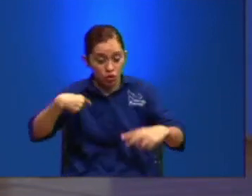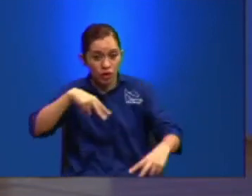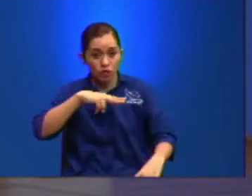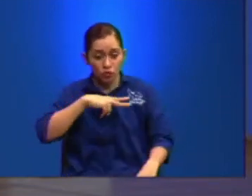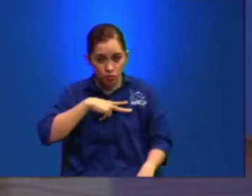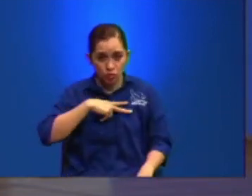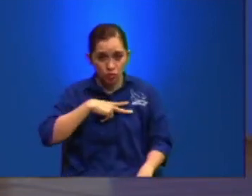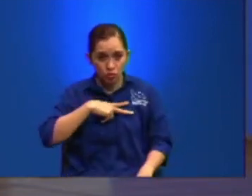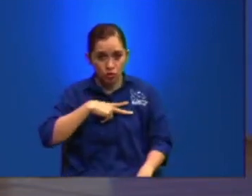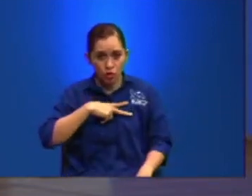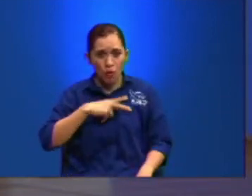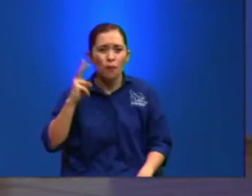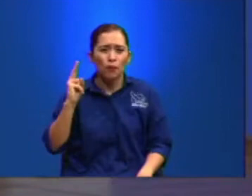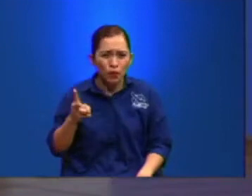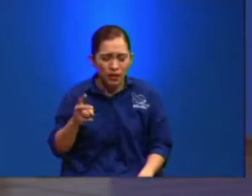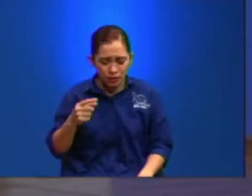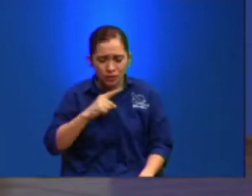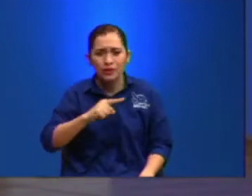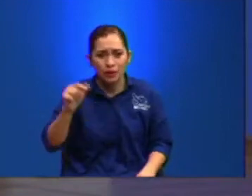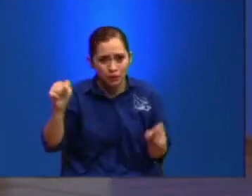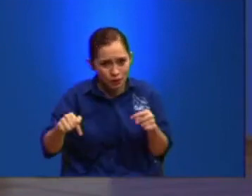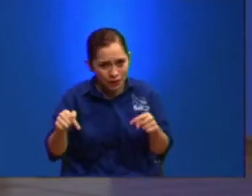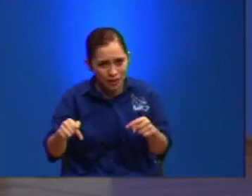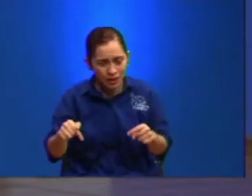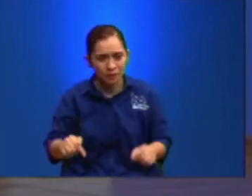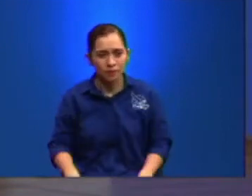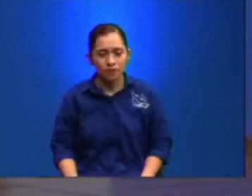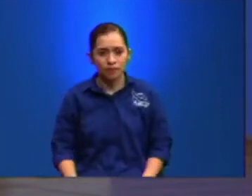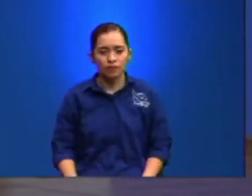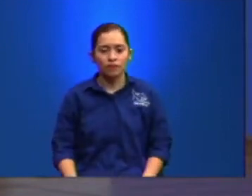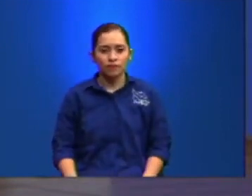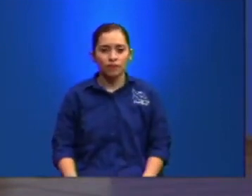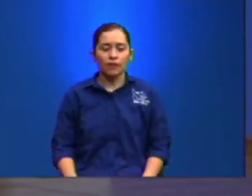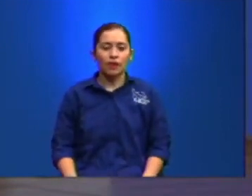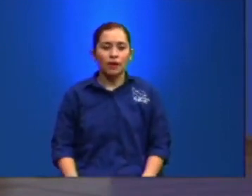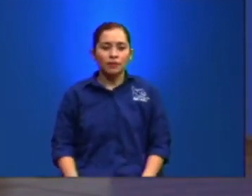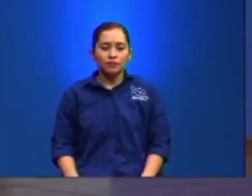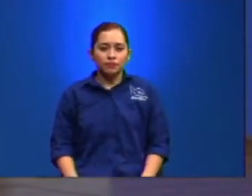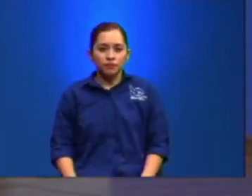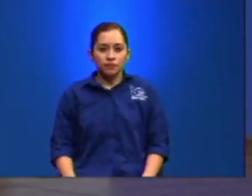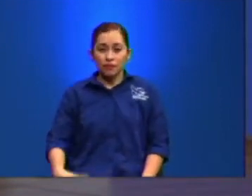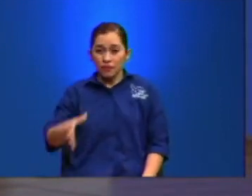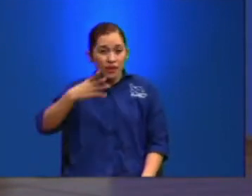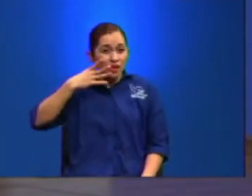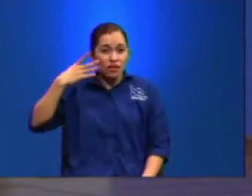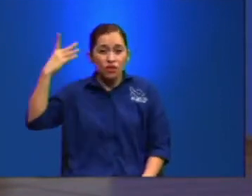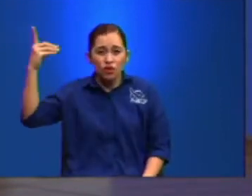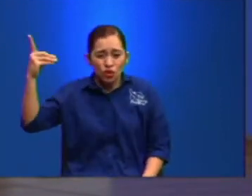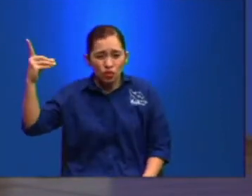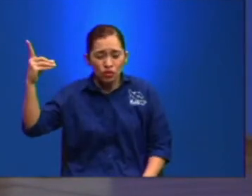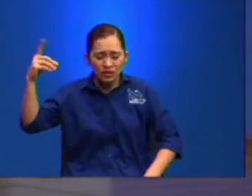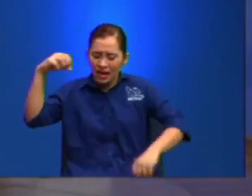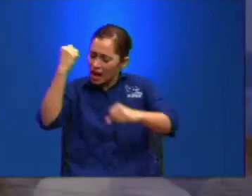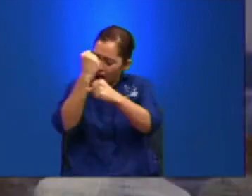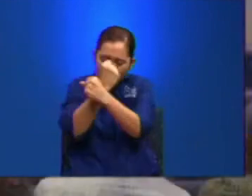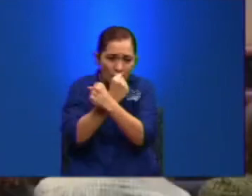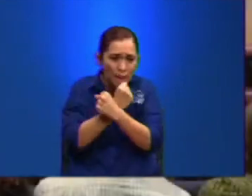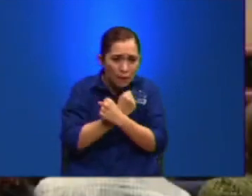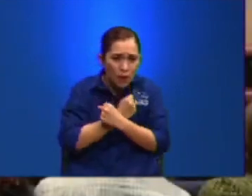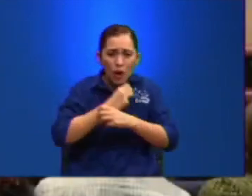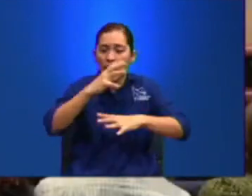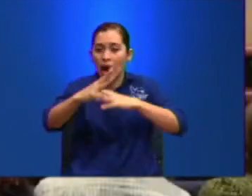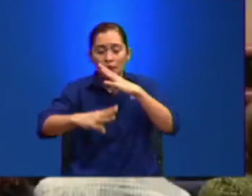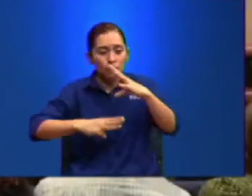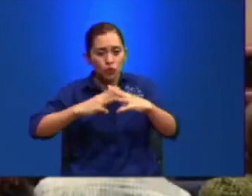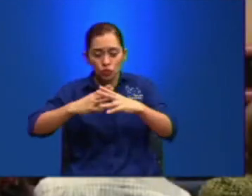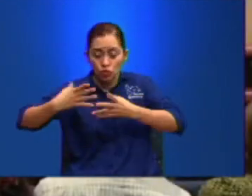al mundo si no era amado dios al mundo hermano el no hubiera dado la ofrenda porque amo tanto que ofrendó a su hijo